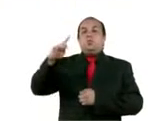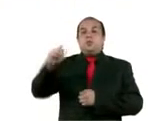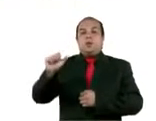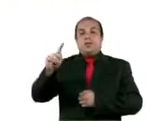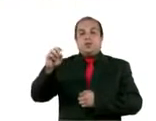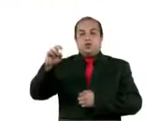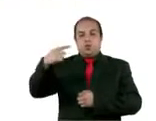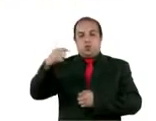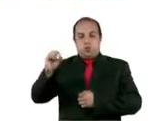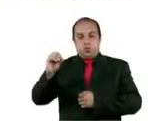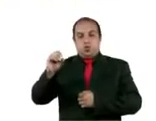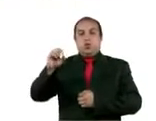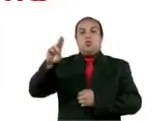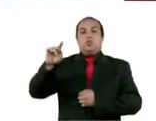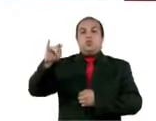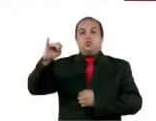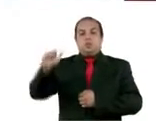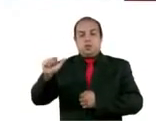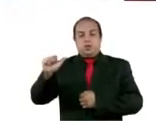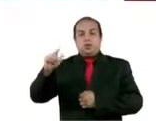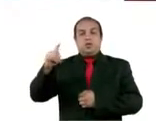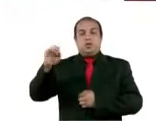Aculco y en el Deportivo Santa Cruz Mellehualco.